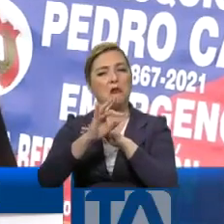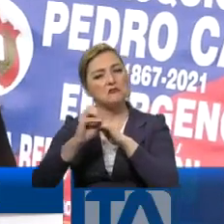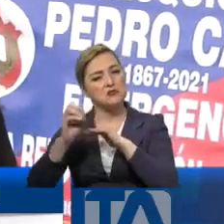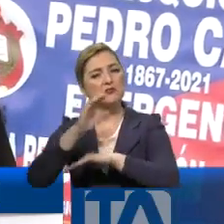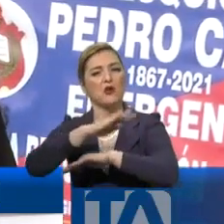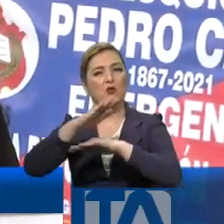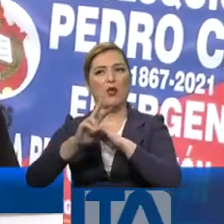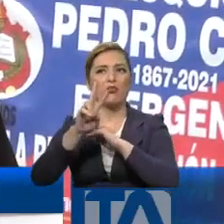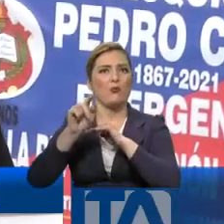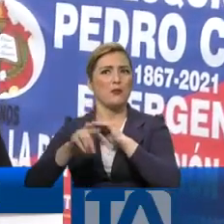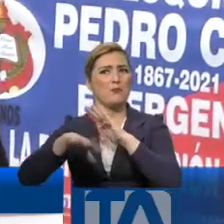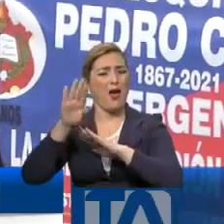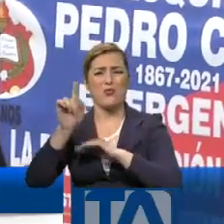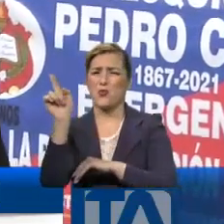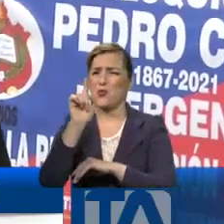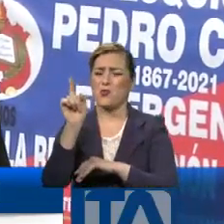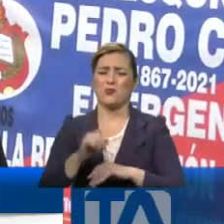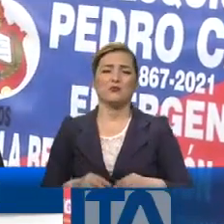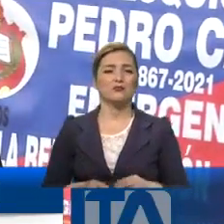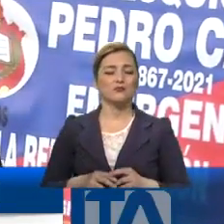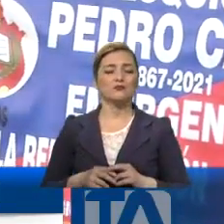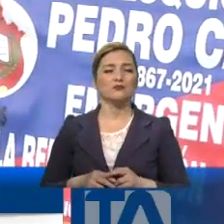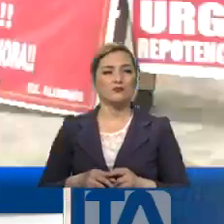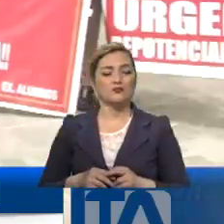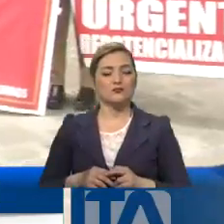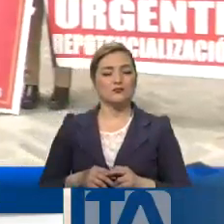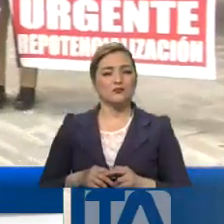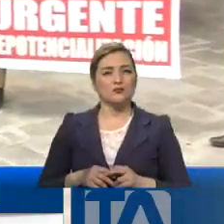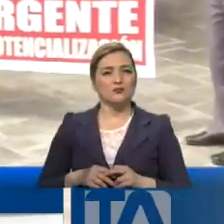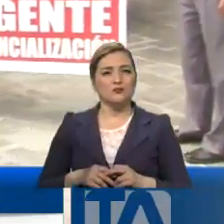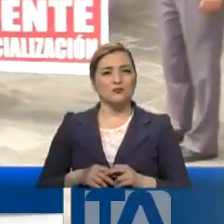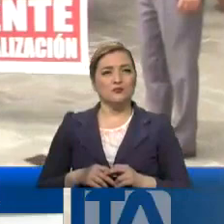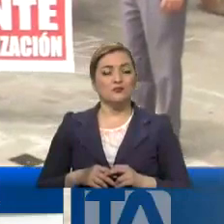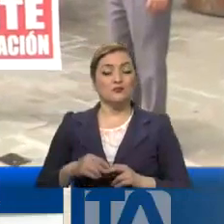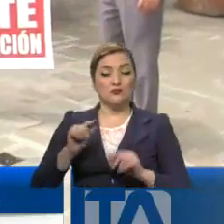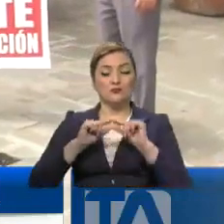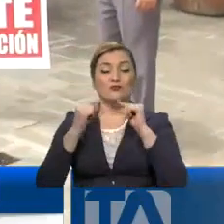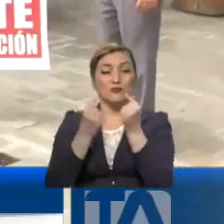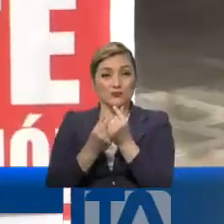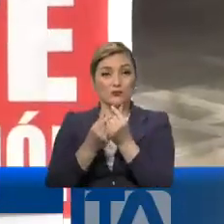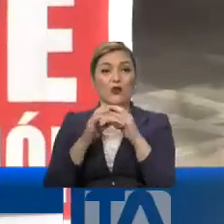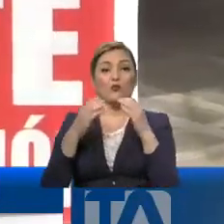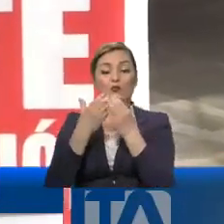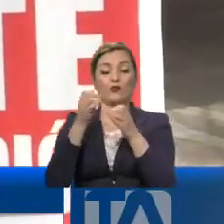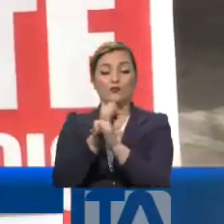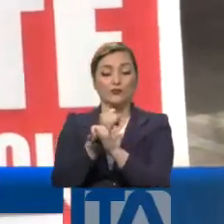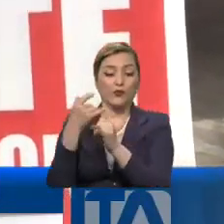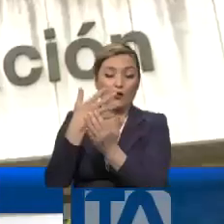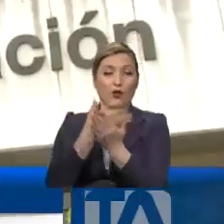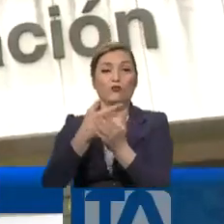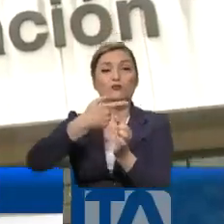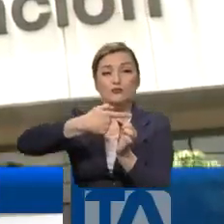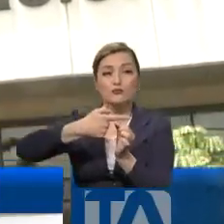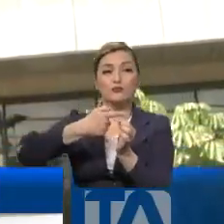la unidad educativa para abarcar esa cantidad de estudiantes. Es por esta razón que una comisión de la institución llegó a